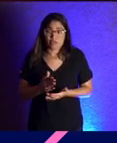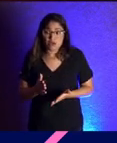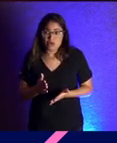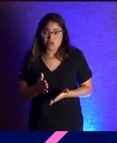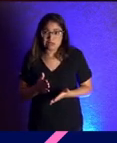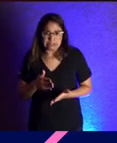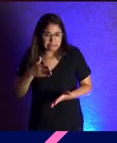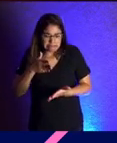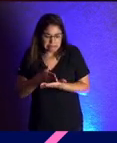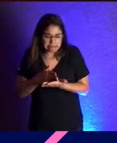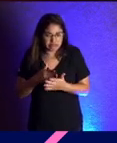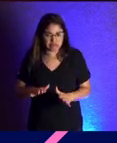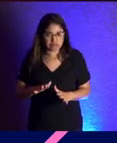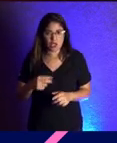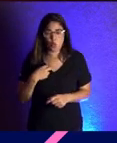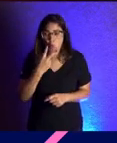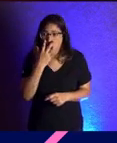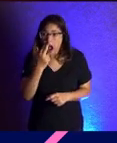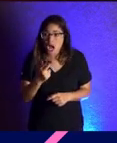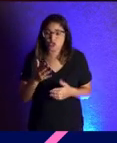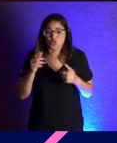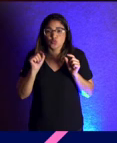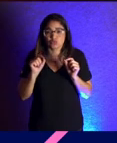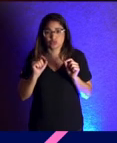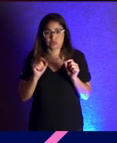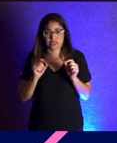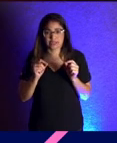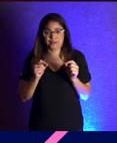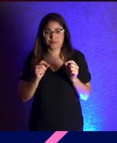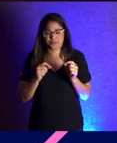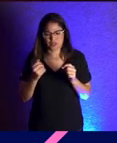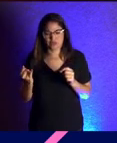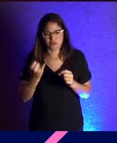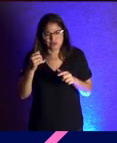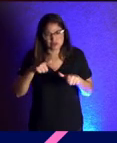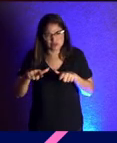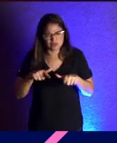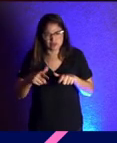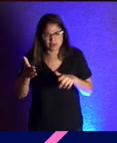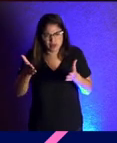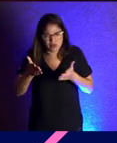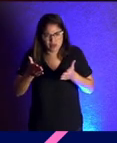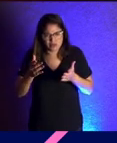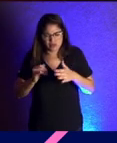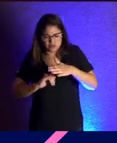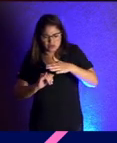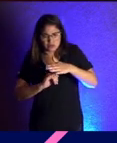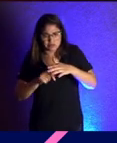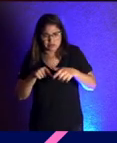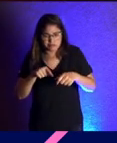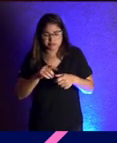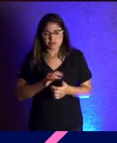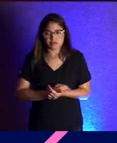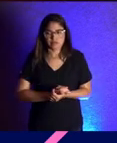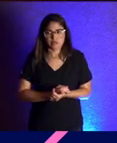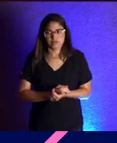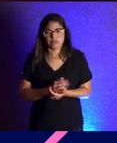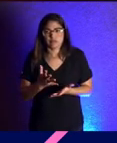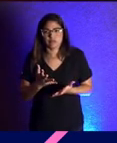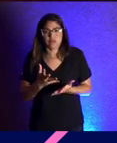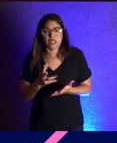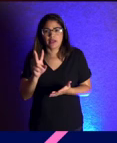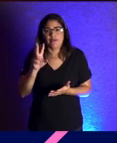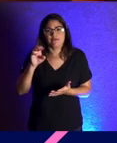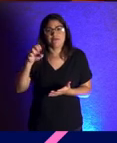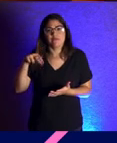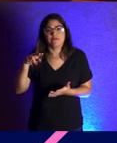creo que en este caso, por ejemplo, ha sido muy importante que se haya que incluye también el problema de